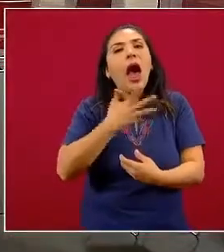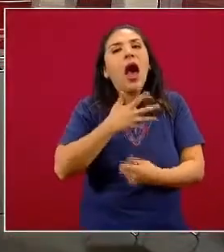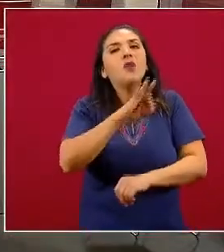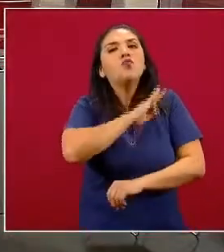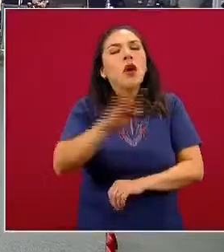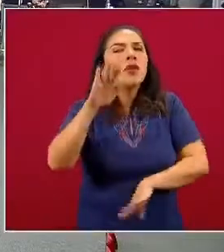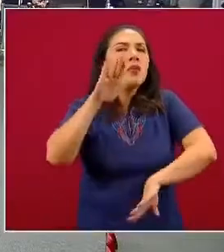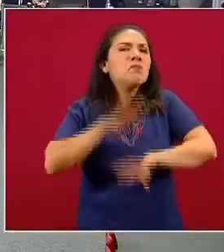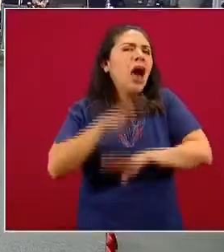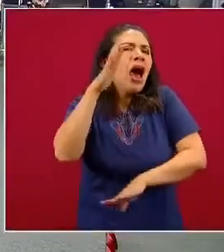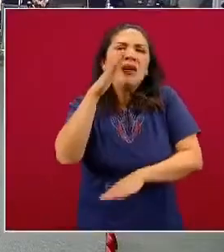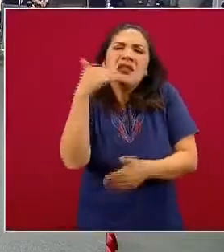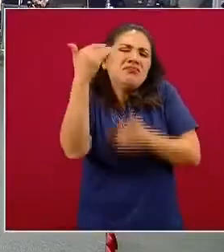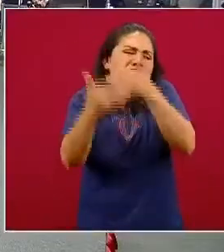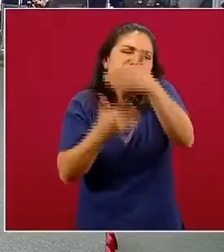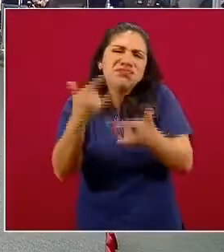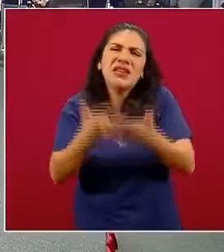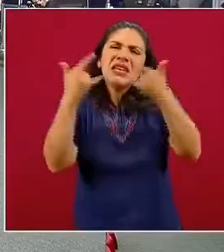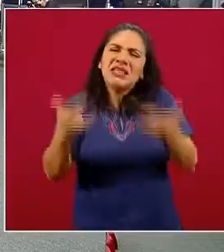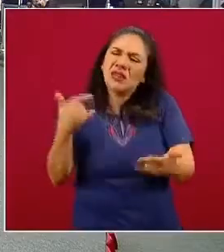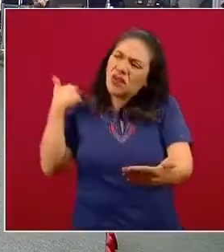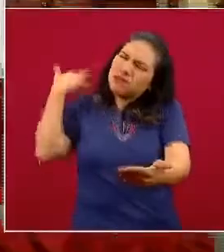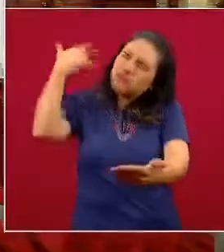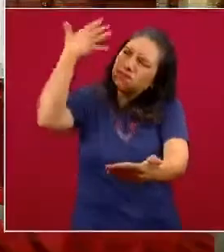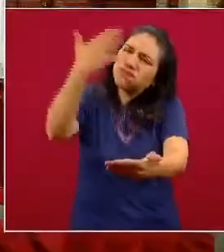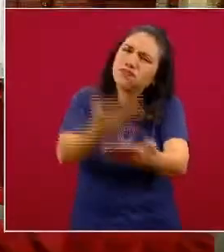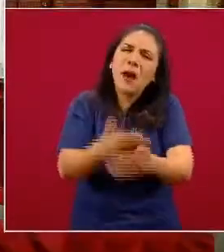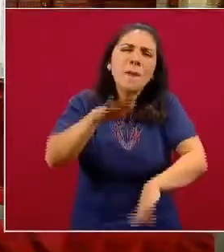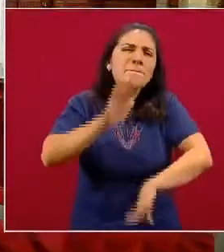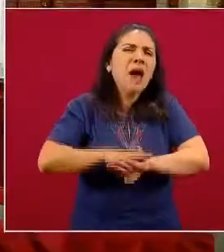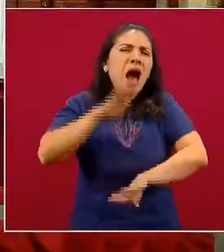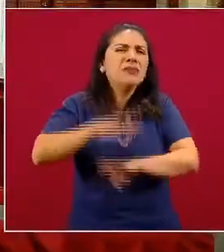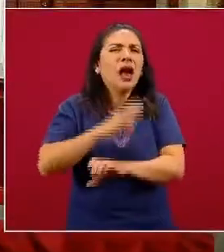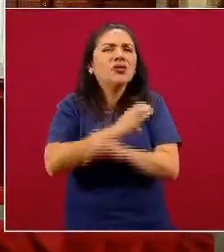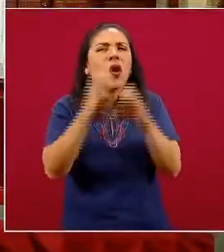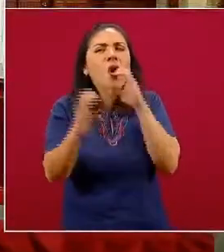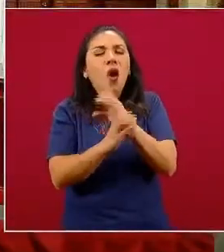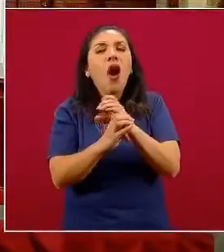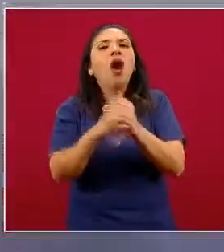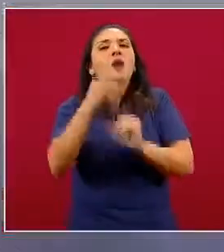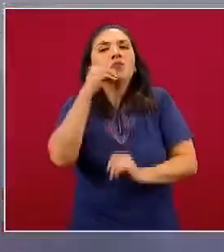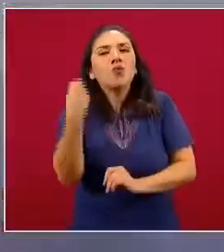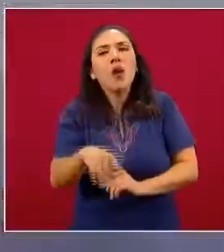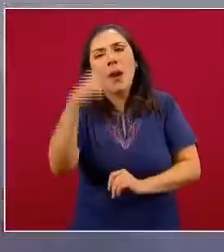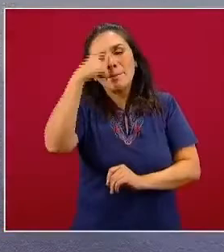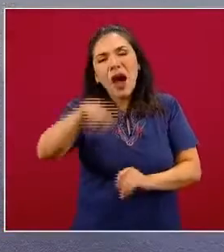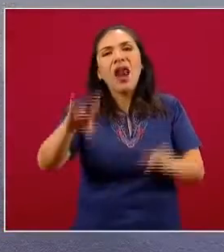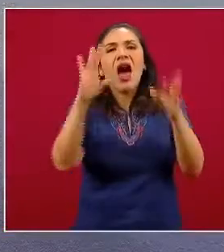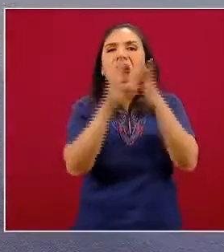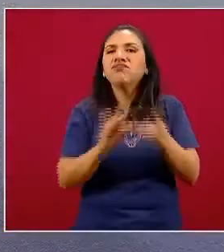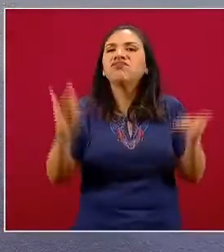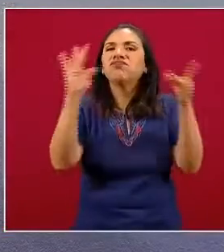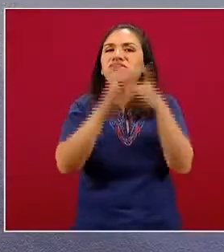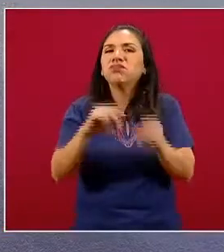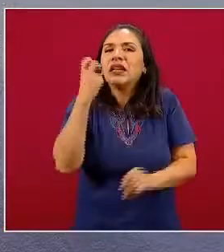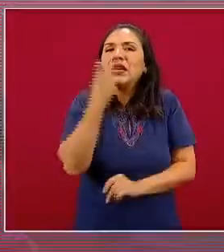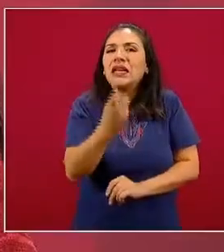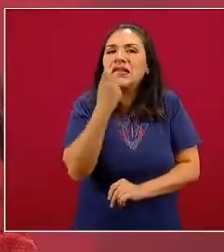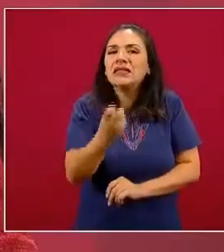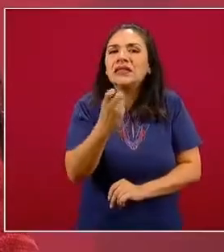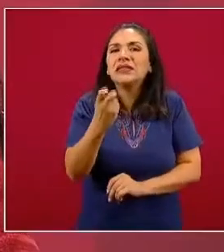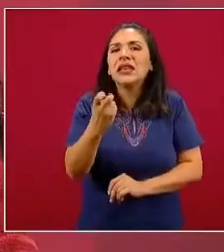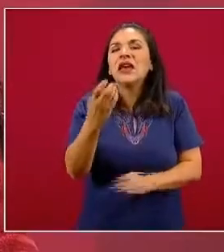a lo largo de nuestra historia como país enormes manifestaciones de